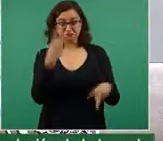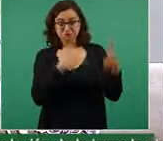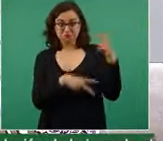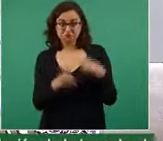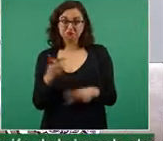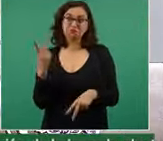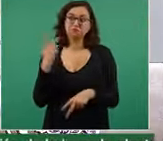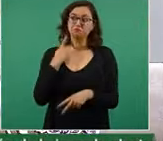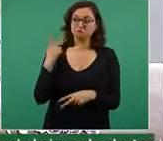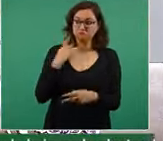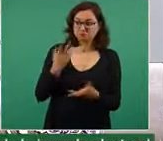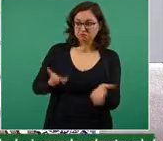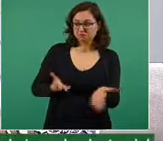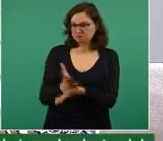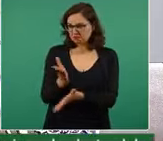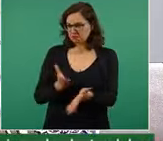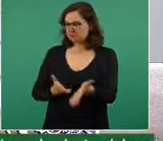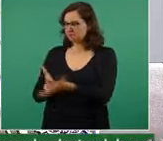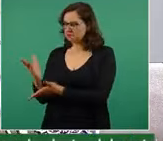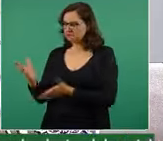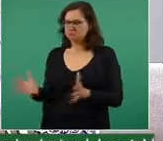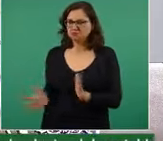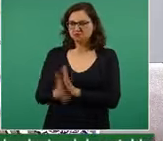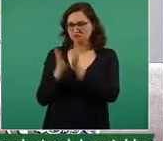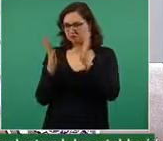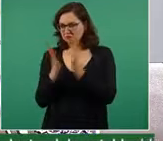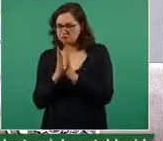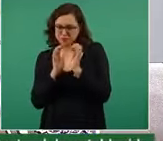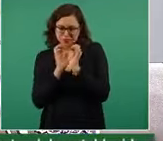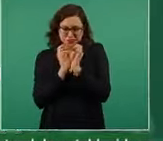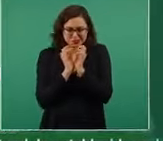proselitismo o a conspirar